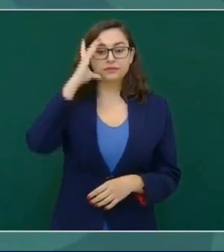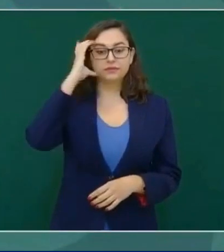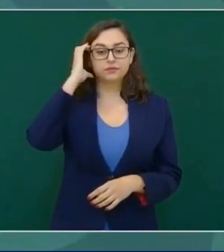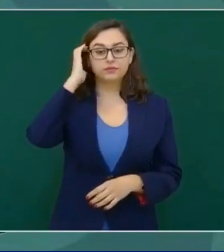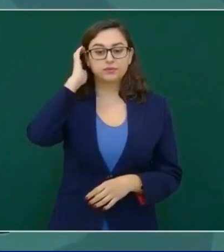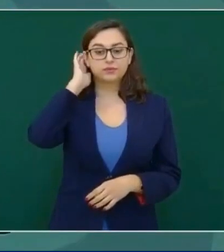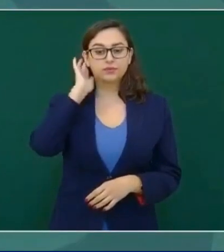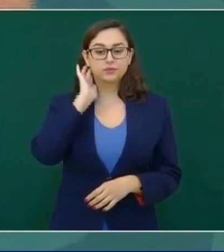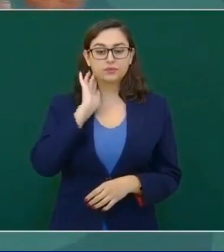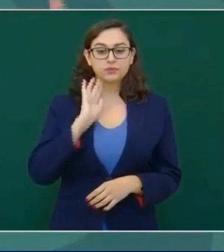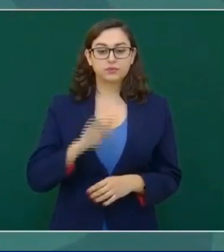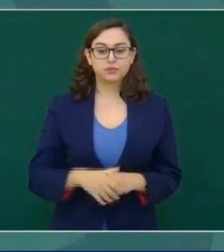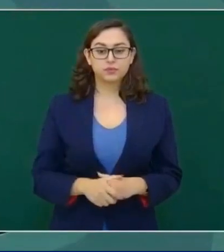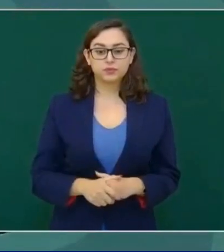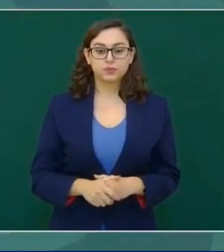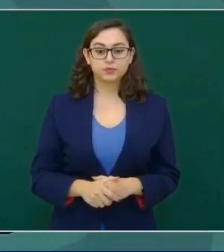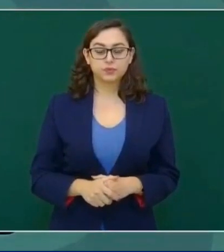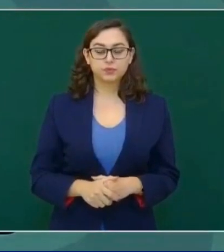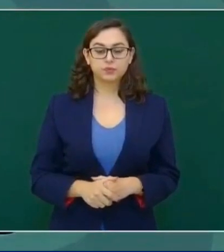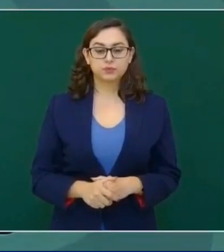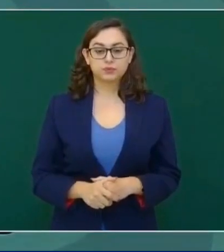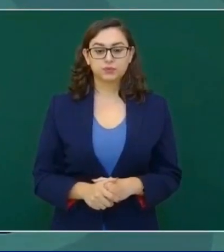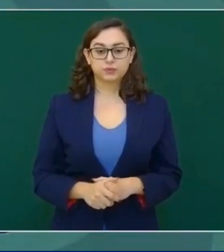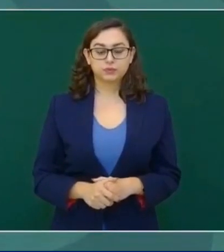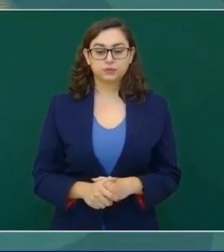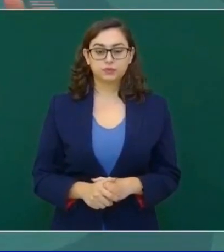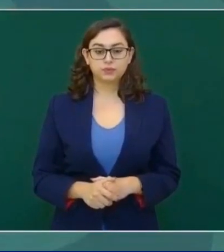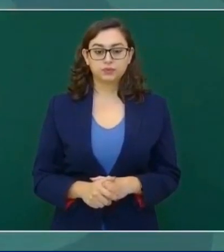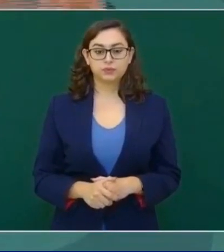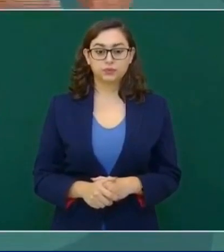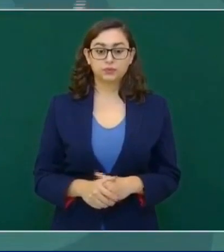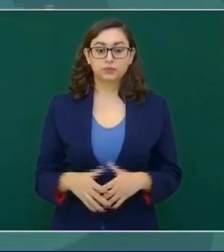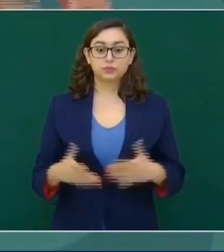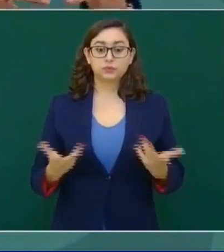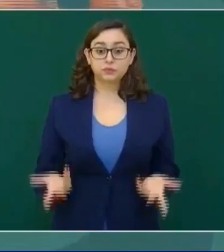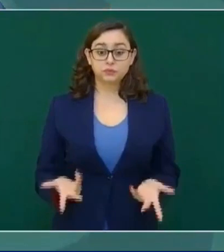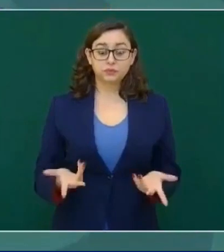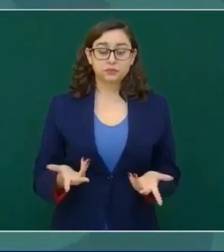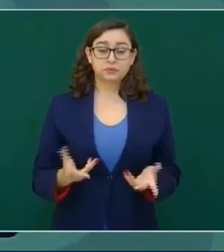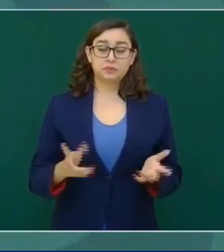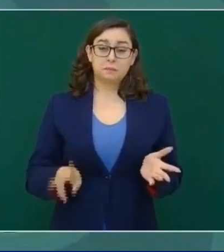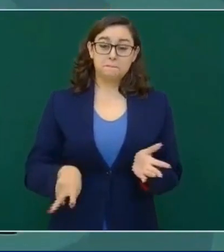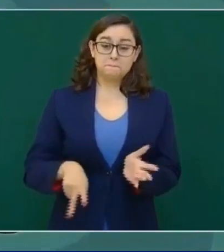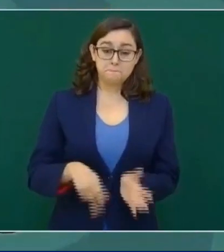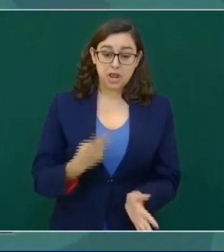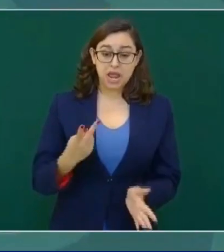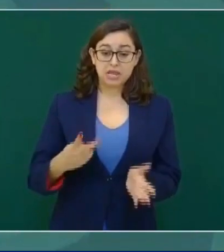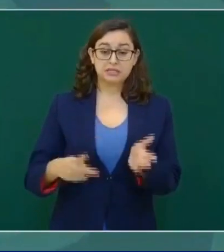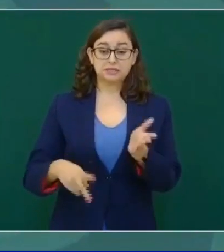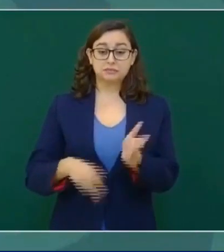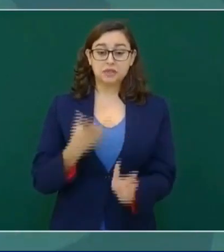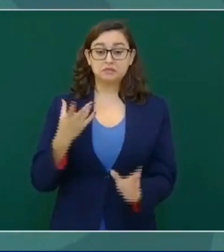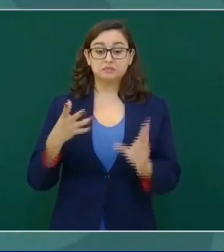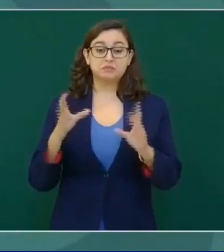estaban engañando, diciendo de que el problema eran